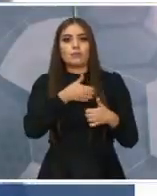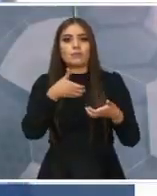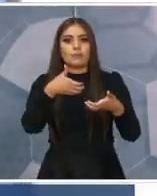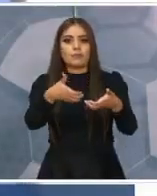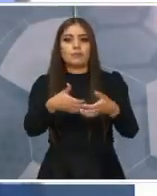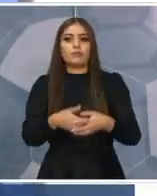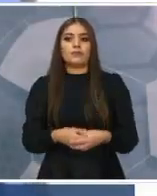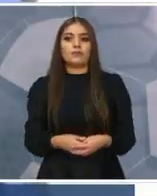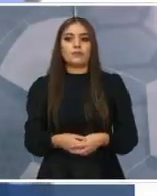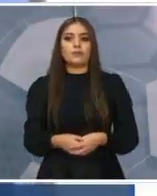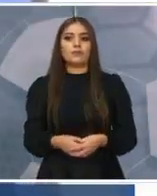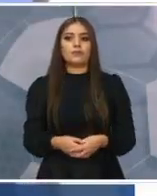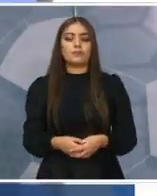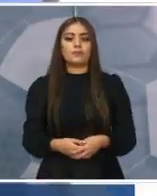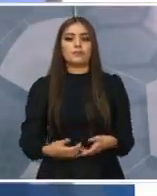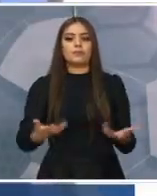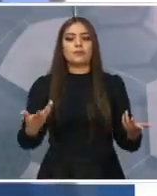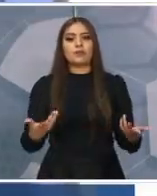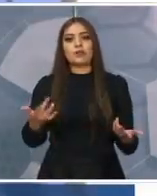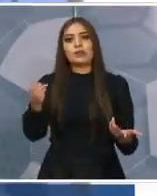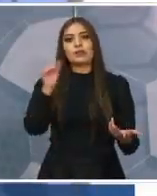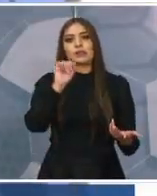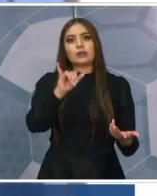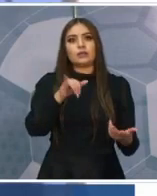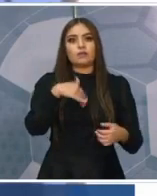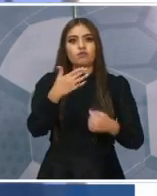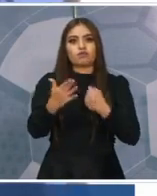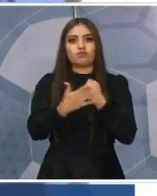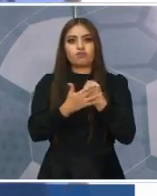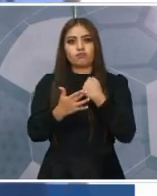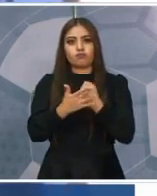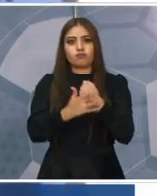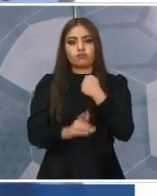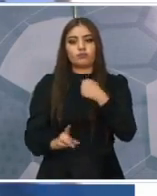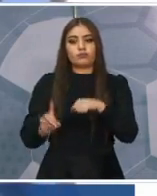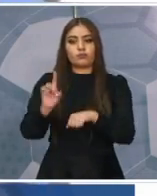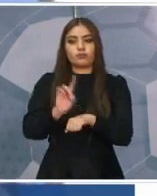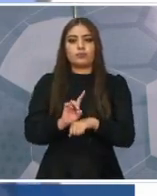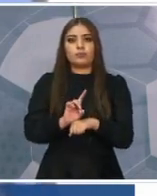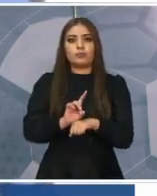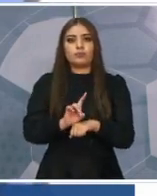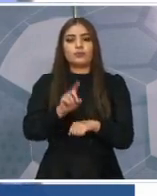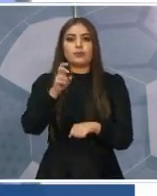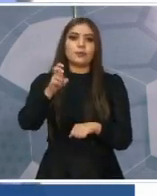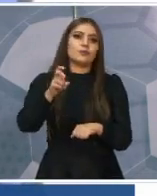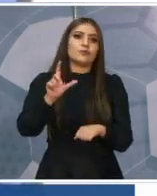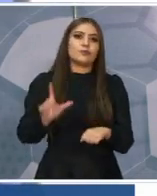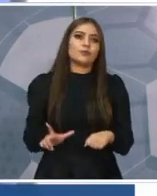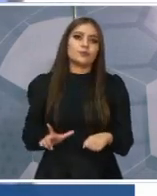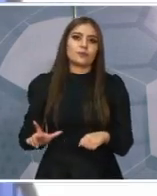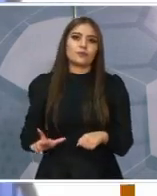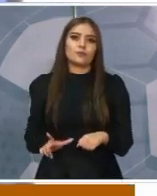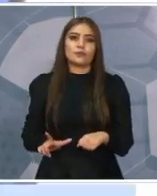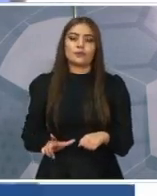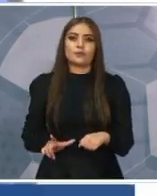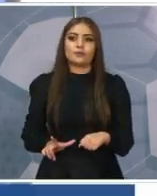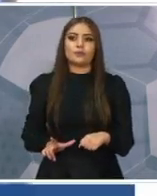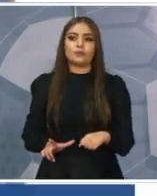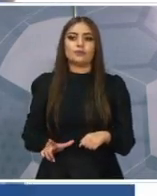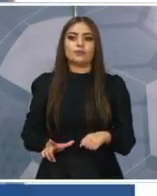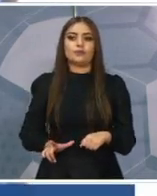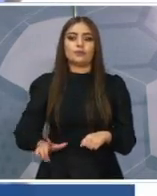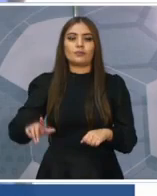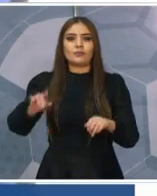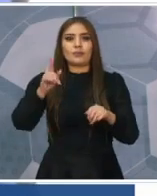Y seguramente en los próximos días, él mismo y la Secretaría de Gobernación aclararán más, pero creo que es importante